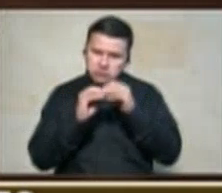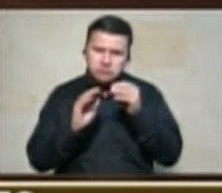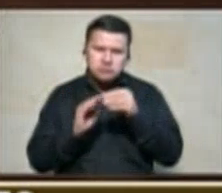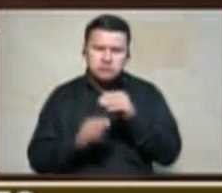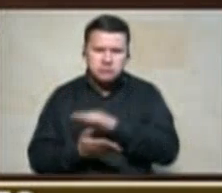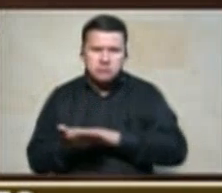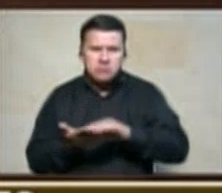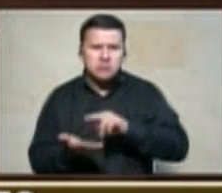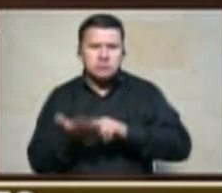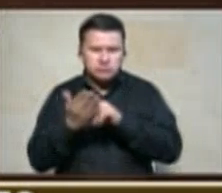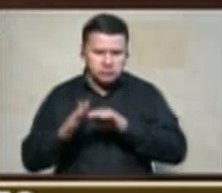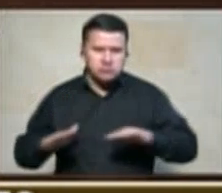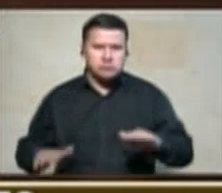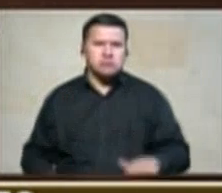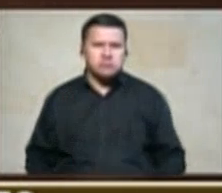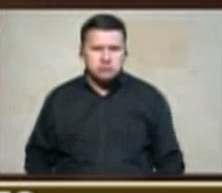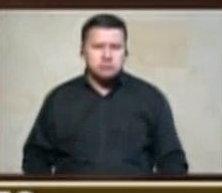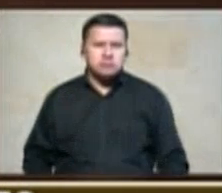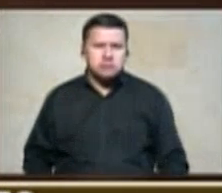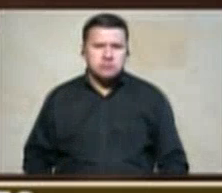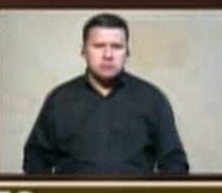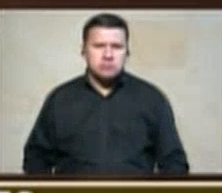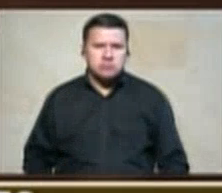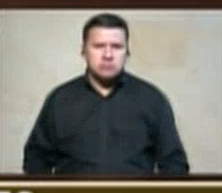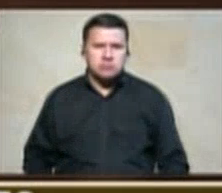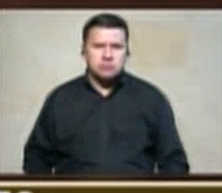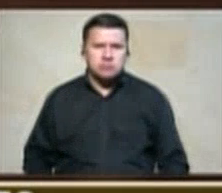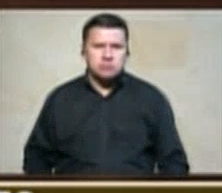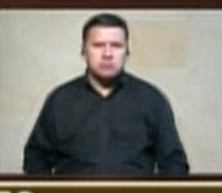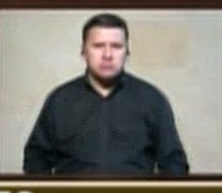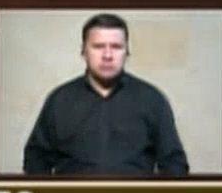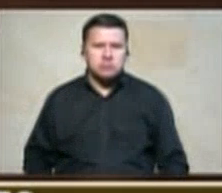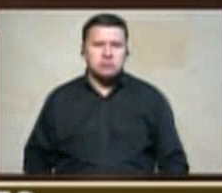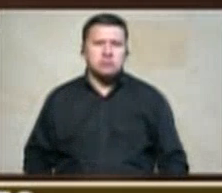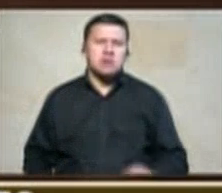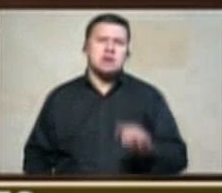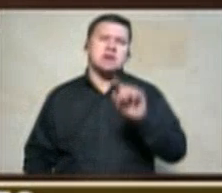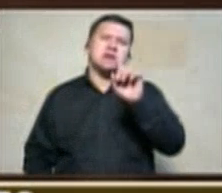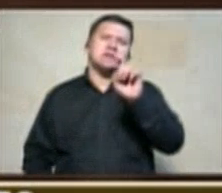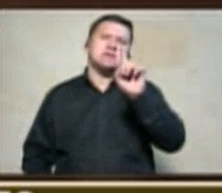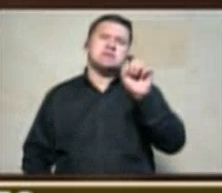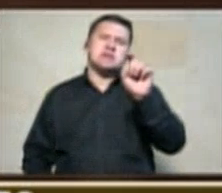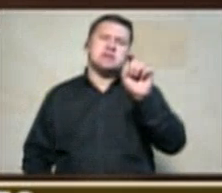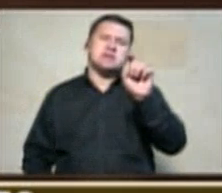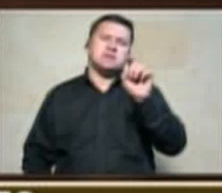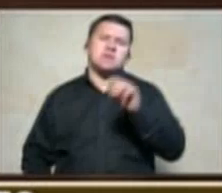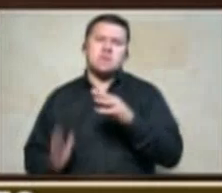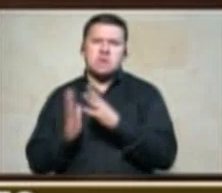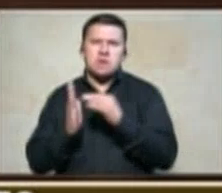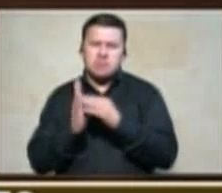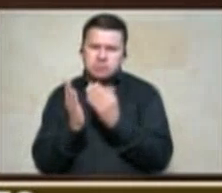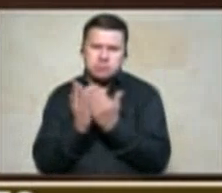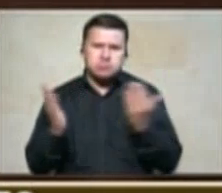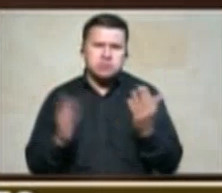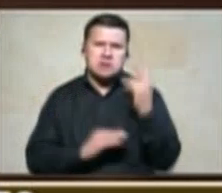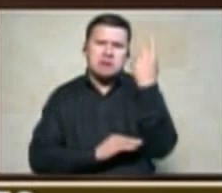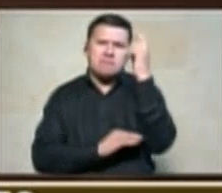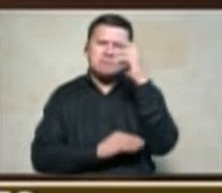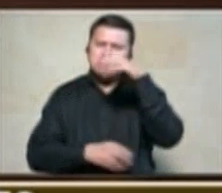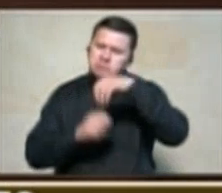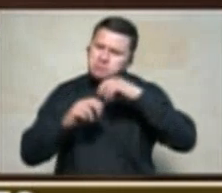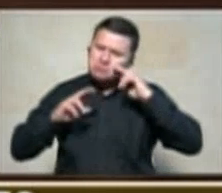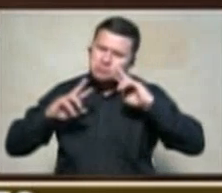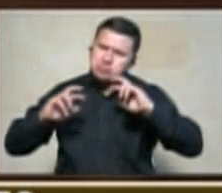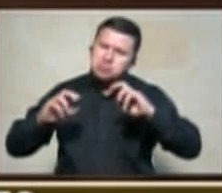sentencias restitutivas tienen que responder penalmente. Y allí hay 66 casos de compulsas de copias donde la Fiscalía